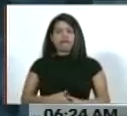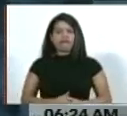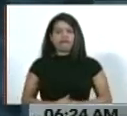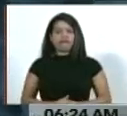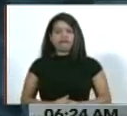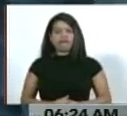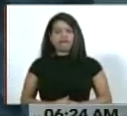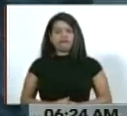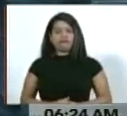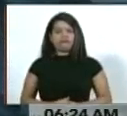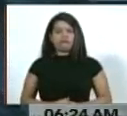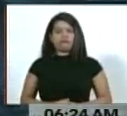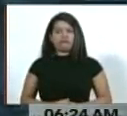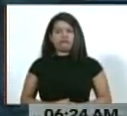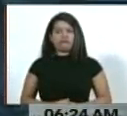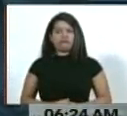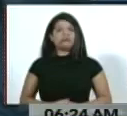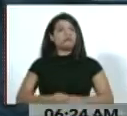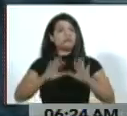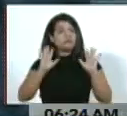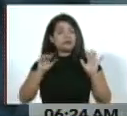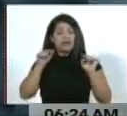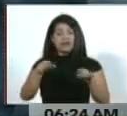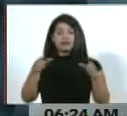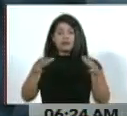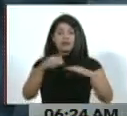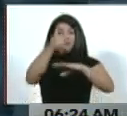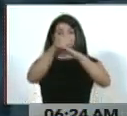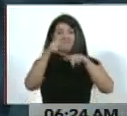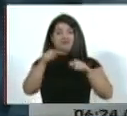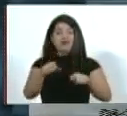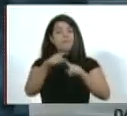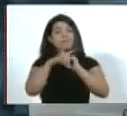Y se crea esa Junta Suprema, pero